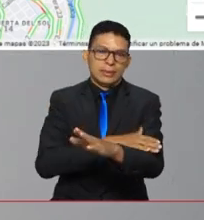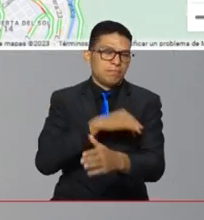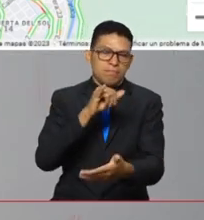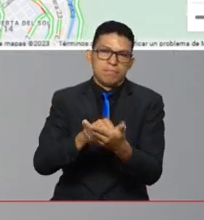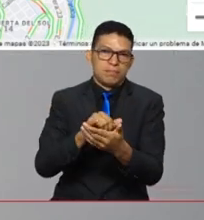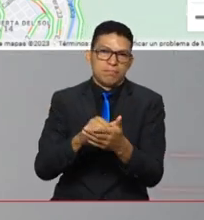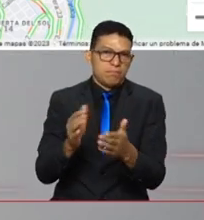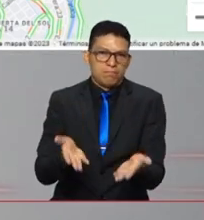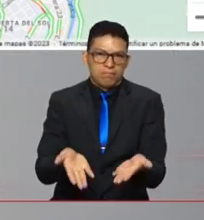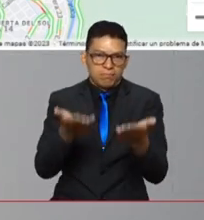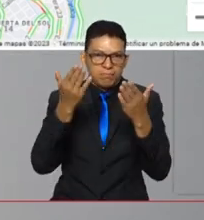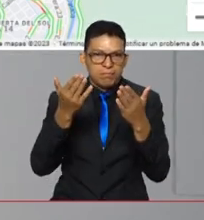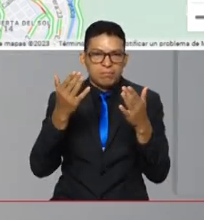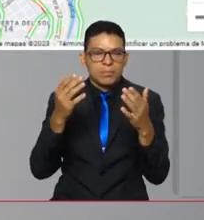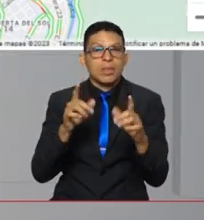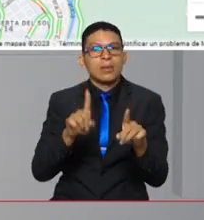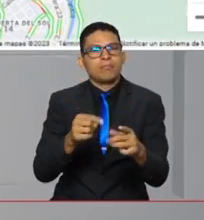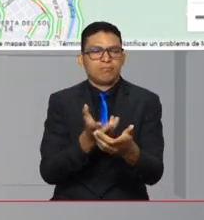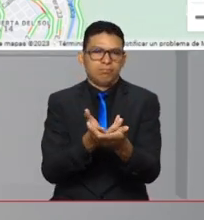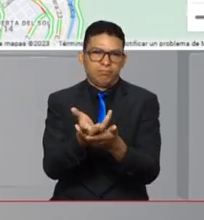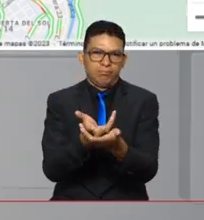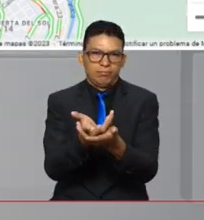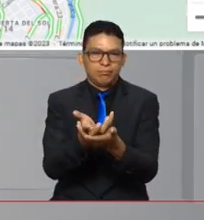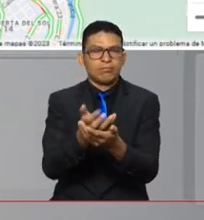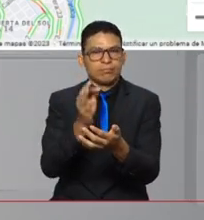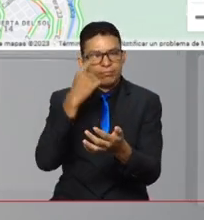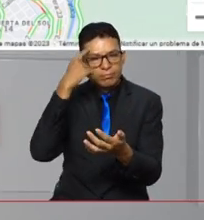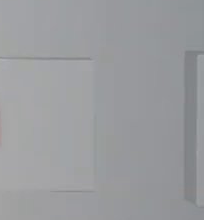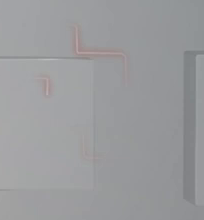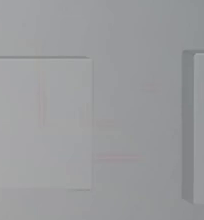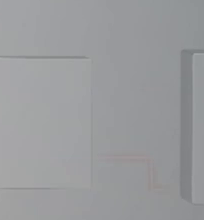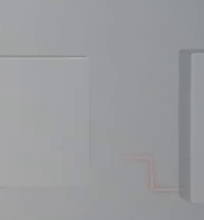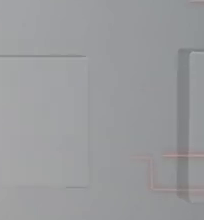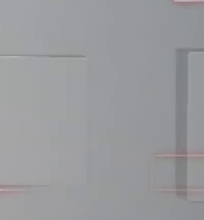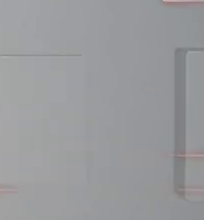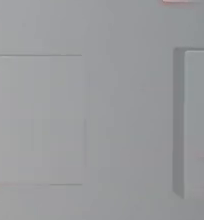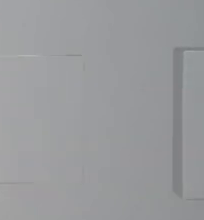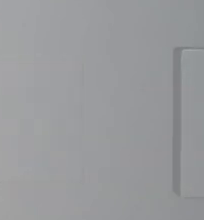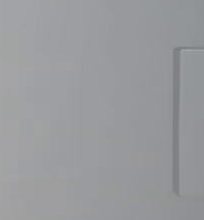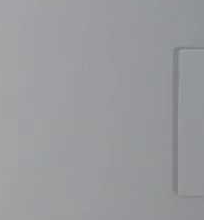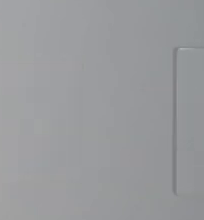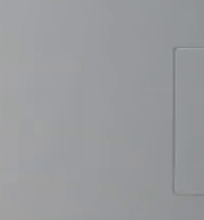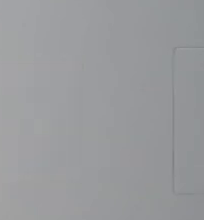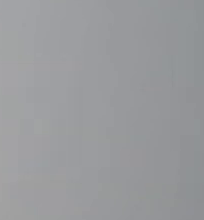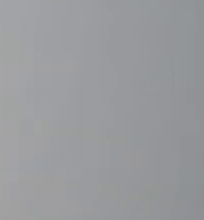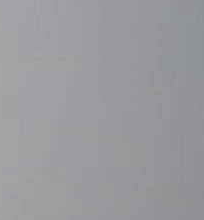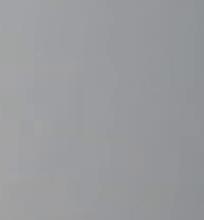vía. De manera que, por favor, recomendamos tener en cuenta esa situación.